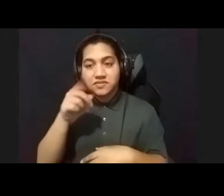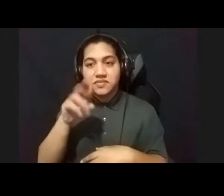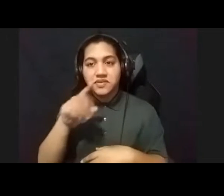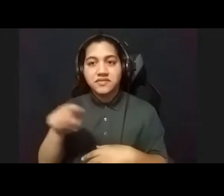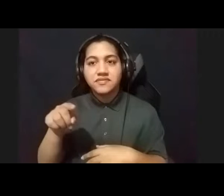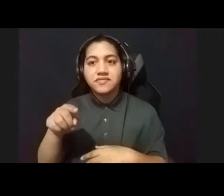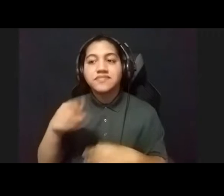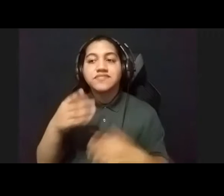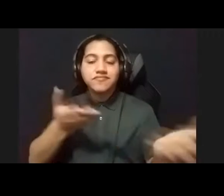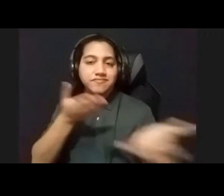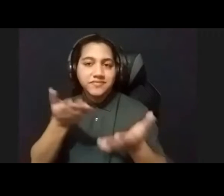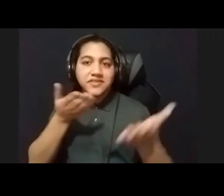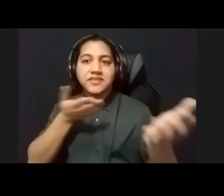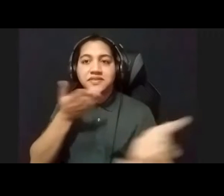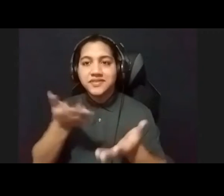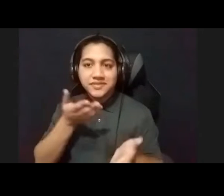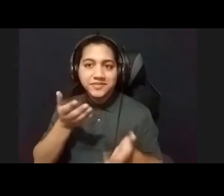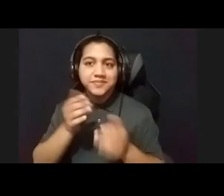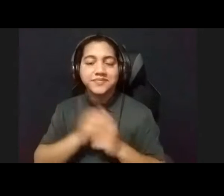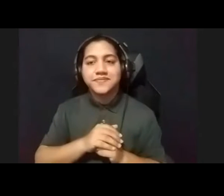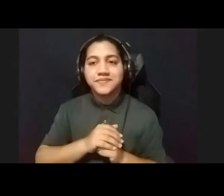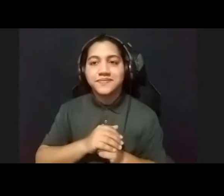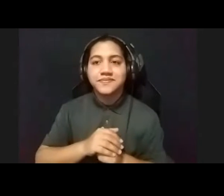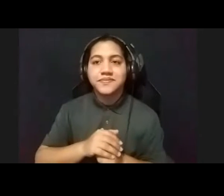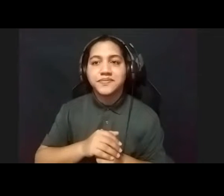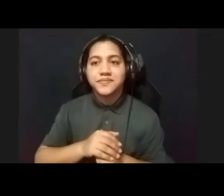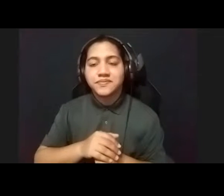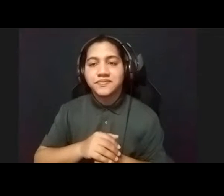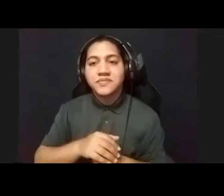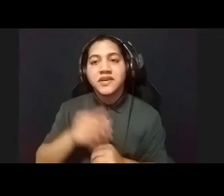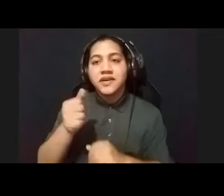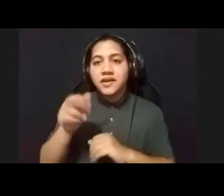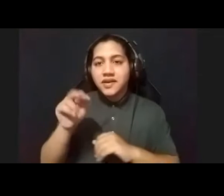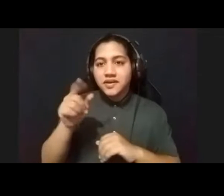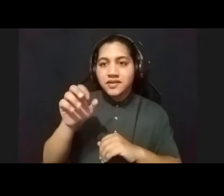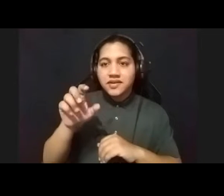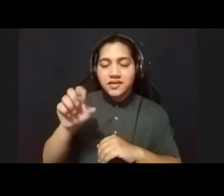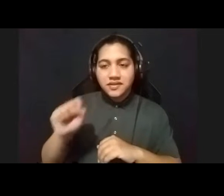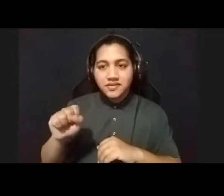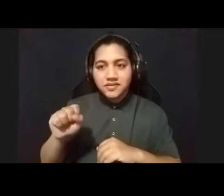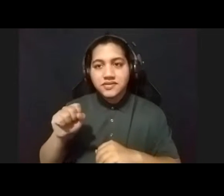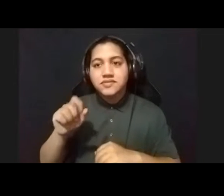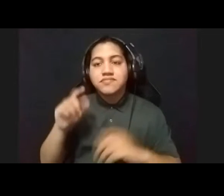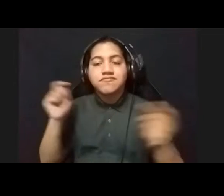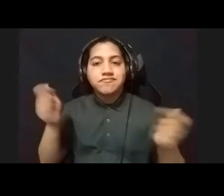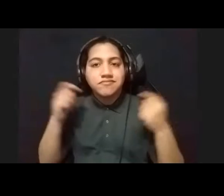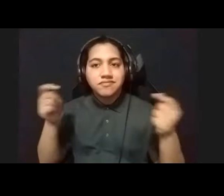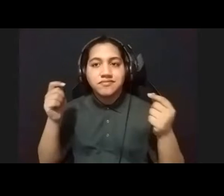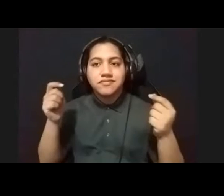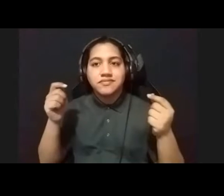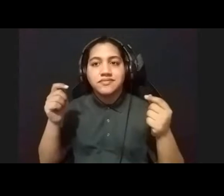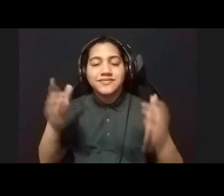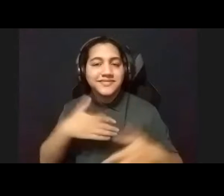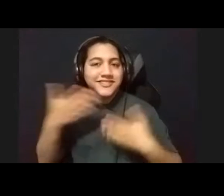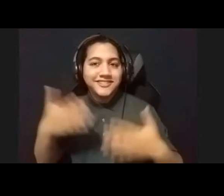viene a invitar. La versión de Ángeles es una versión de celebración, de